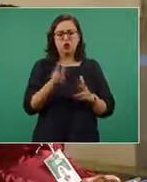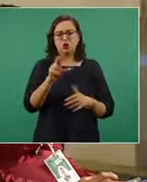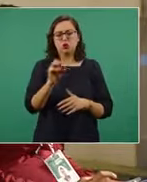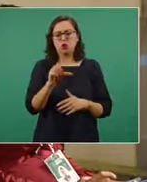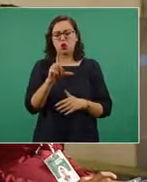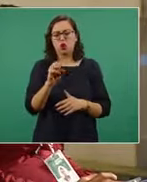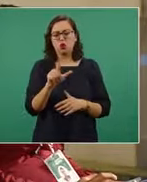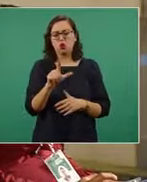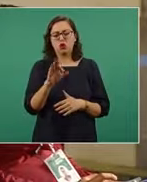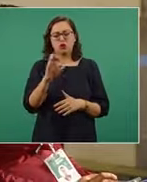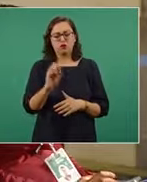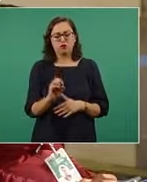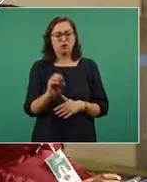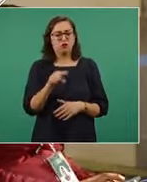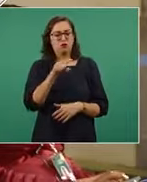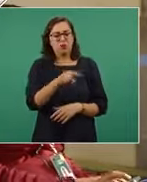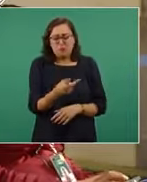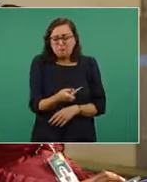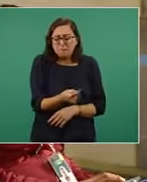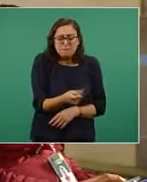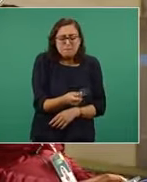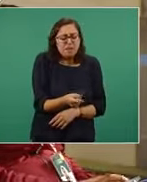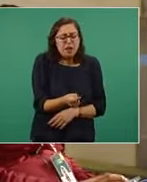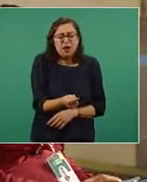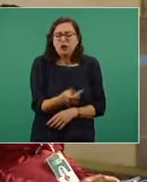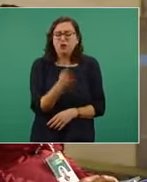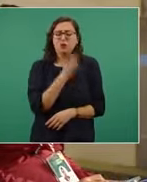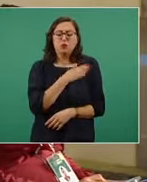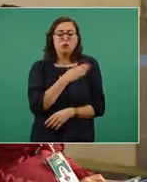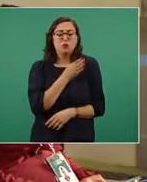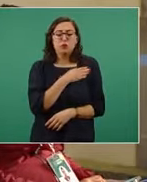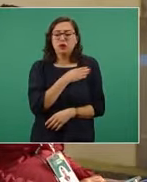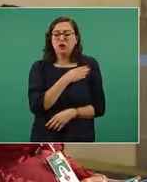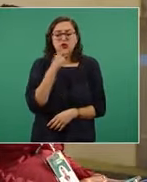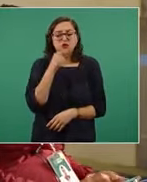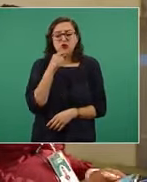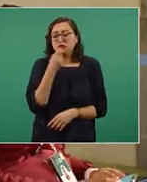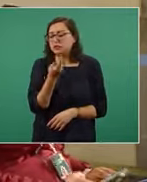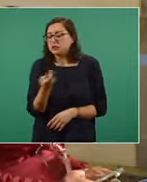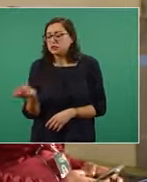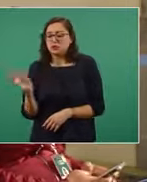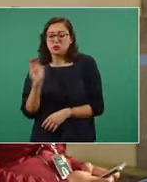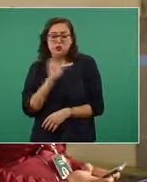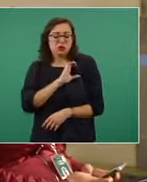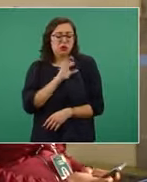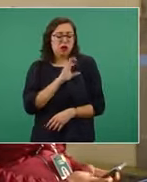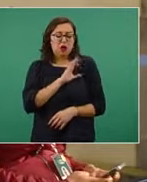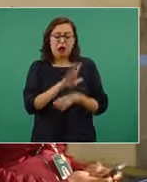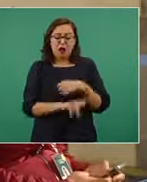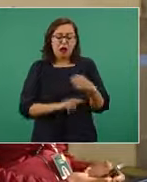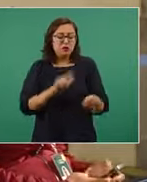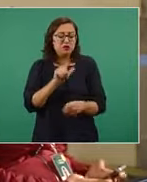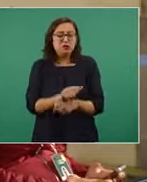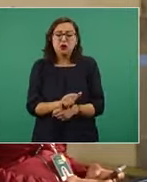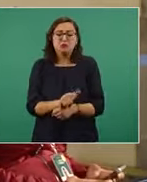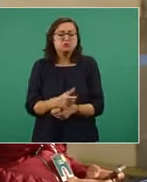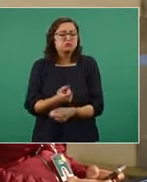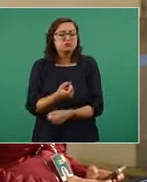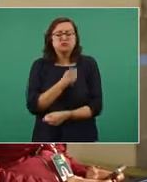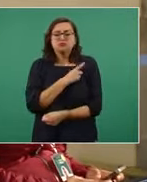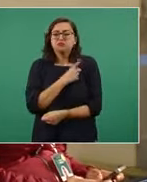un perro muy querido por la comunidad, desde luego por los niños de dicha comunidad, un animal que no le hacía mal a